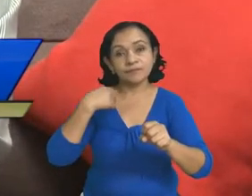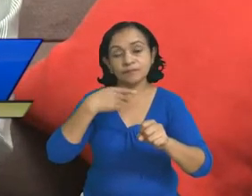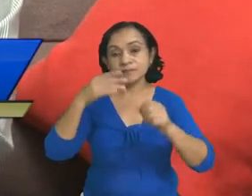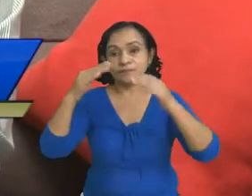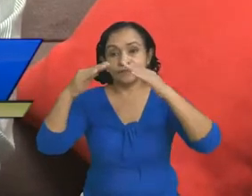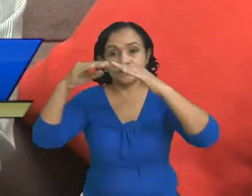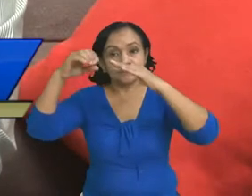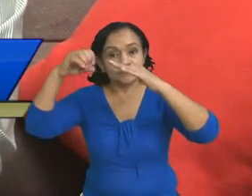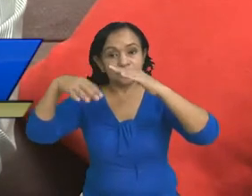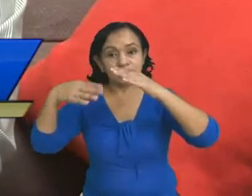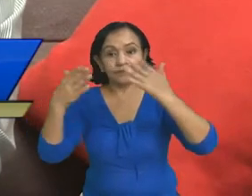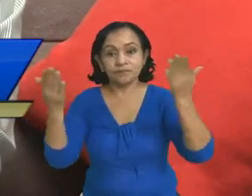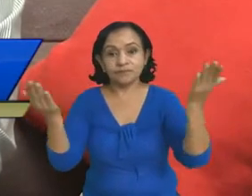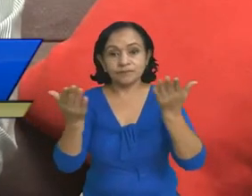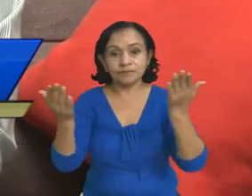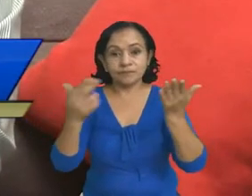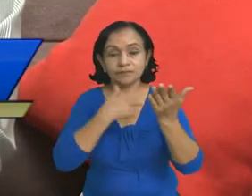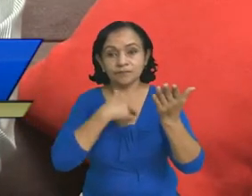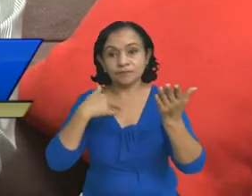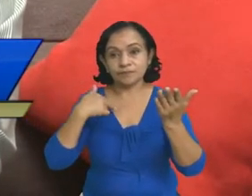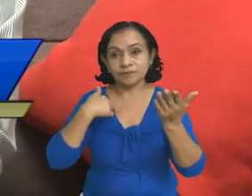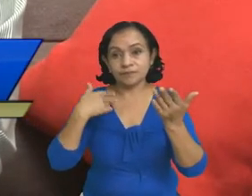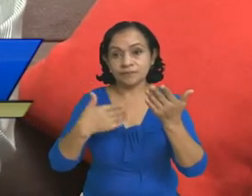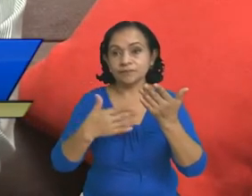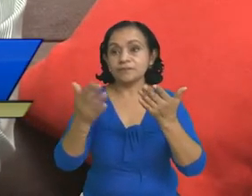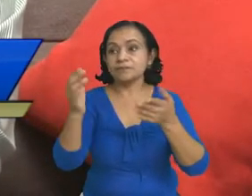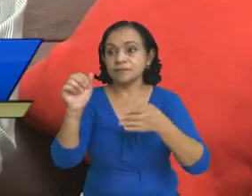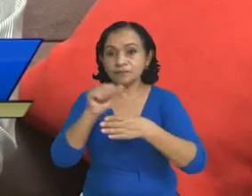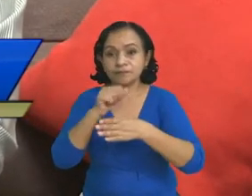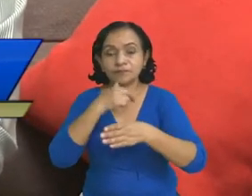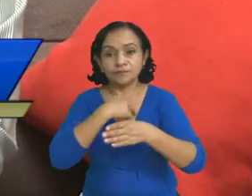eléctrica. Eso significa desde preparar